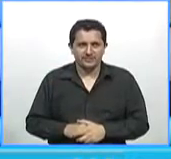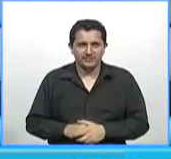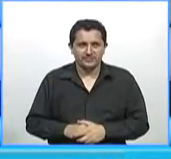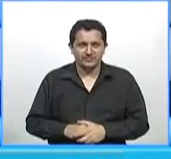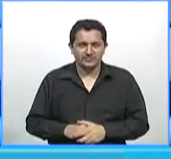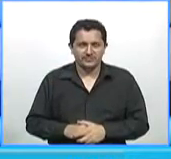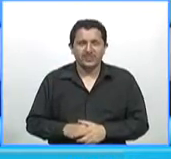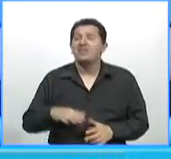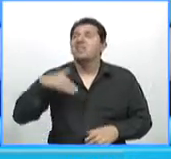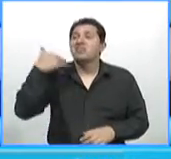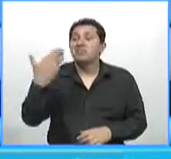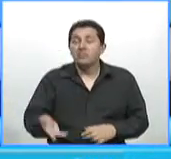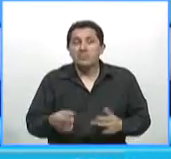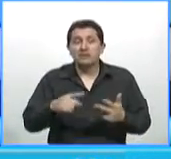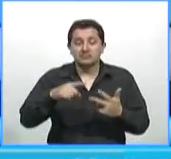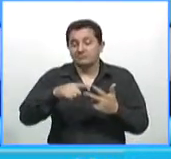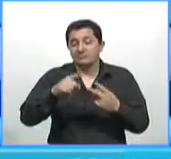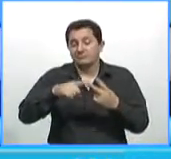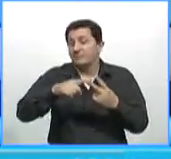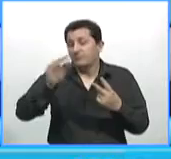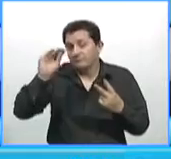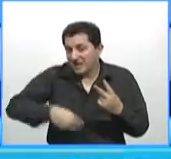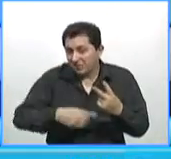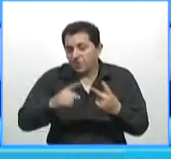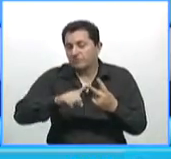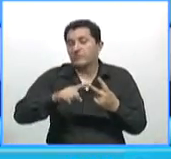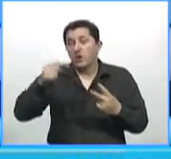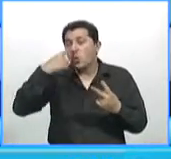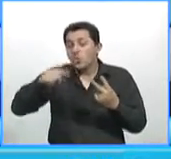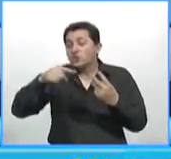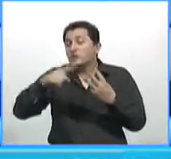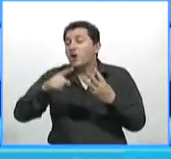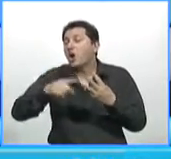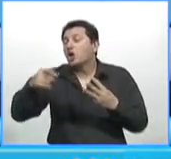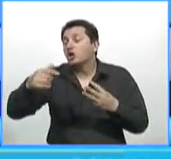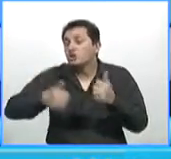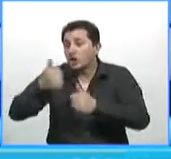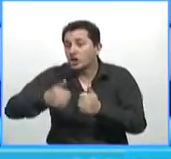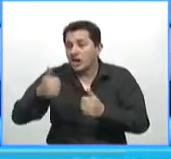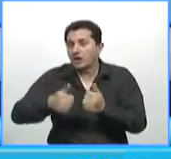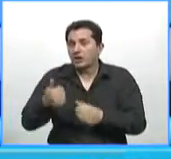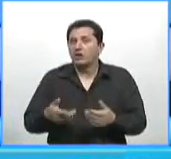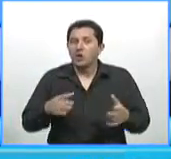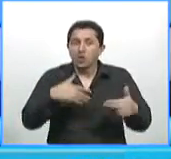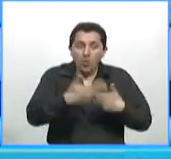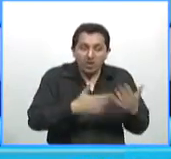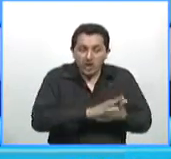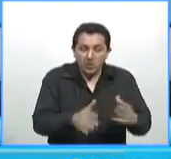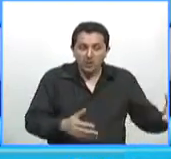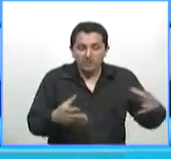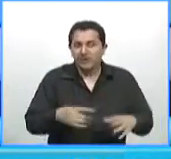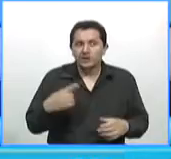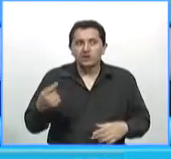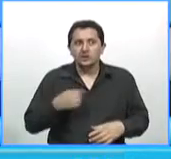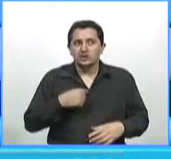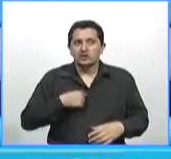no pasa. Y bueno, cuando llegó el último torneo de ahora, como se sumaron jugadoras nuevas, bueno, volvimos a les contamos no sé qué. Y